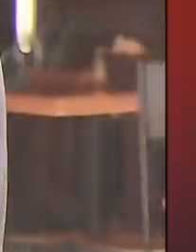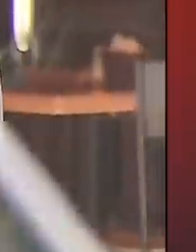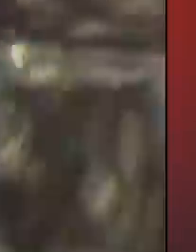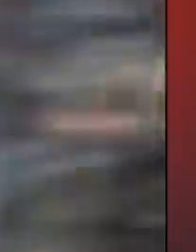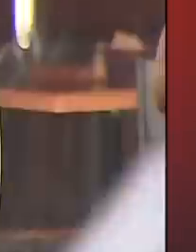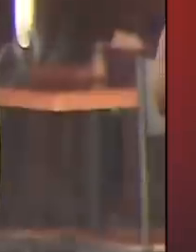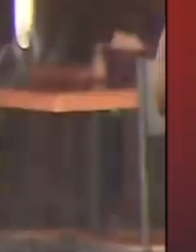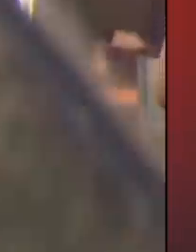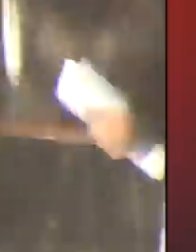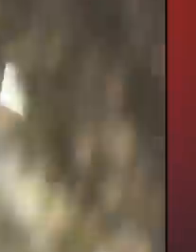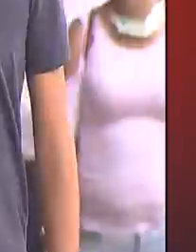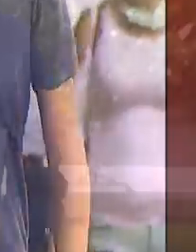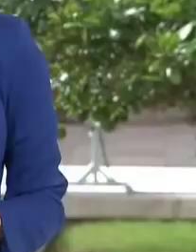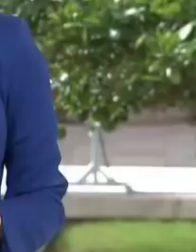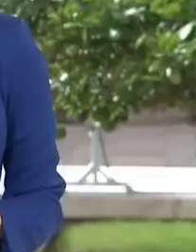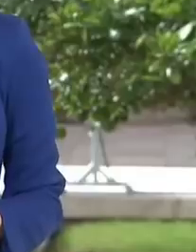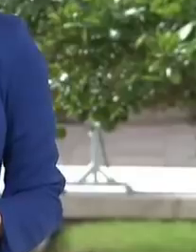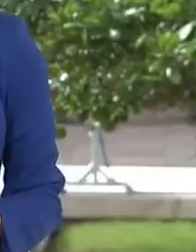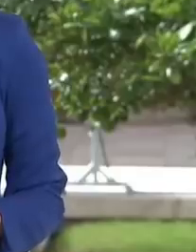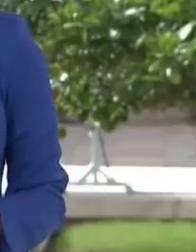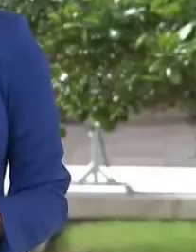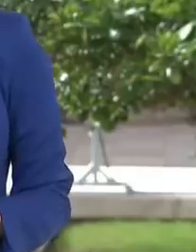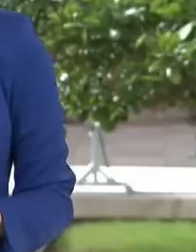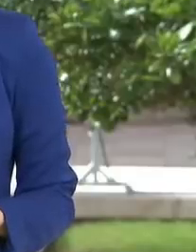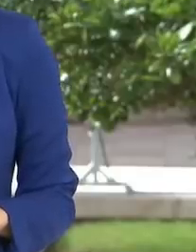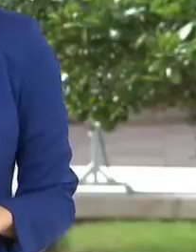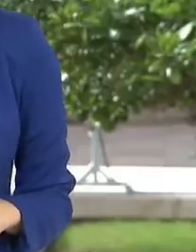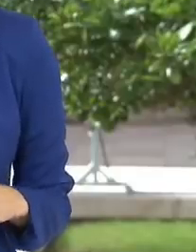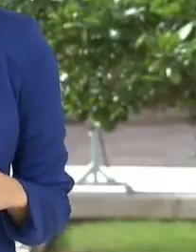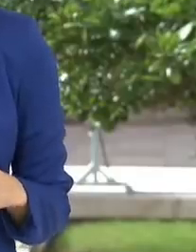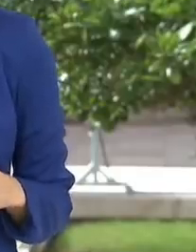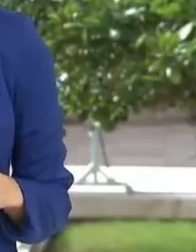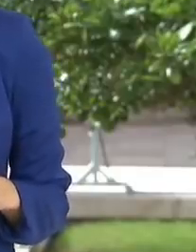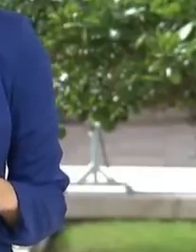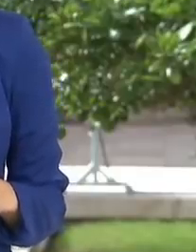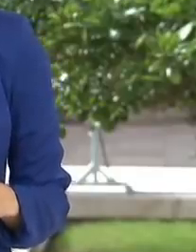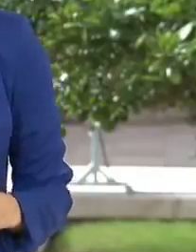explique más en detalle un montón de preguntas que todavía quedan abiertas. Gracias, Valentina. De nada. Buenos días. Buen día.